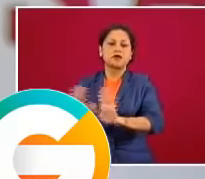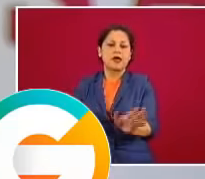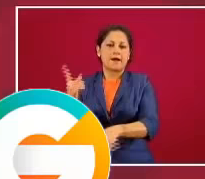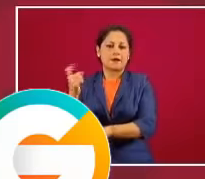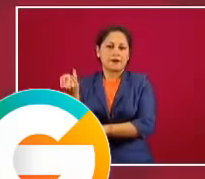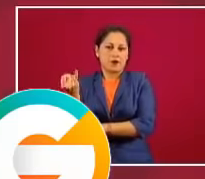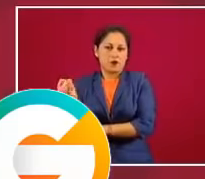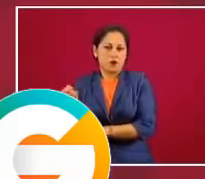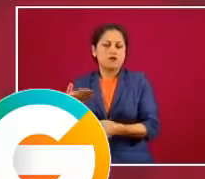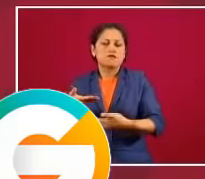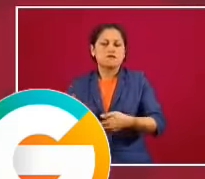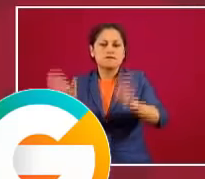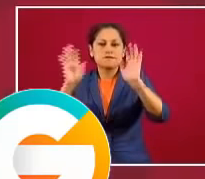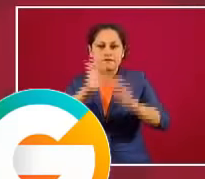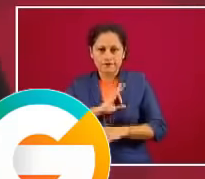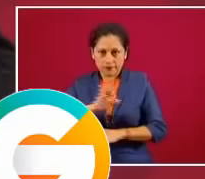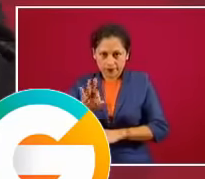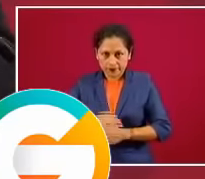Es muy